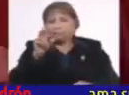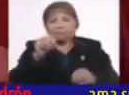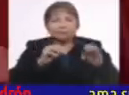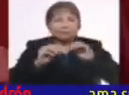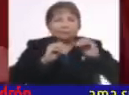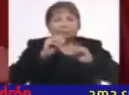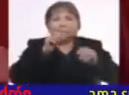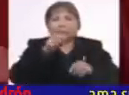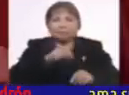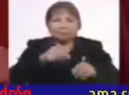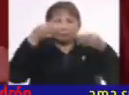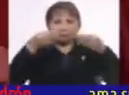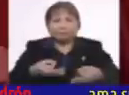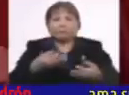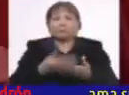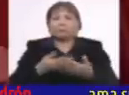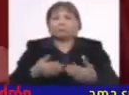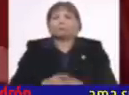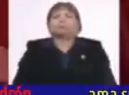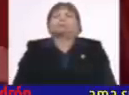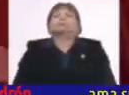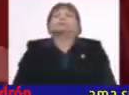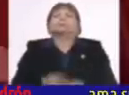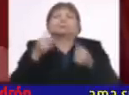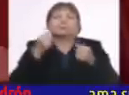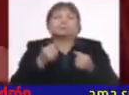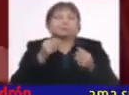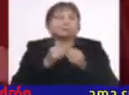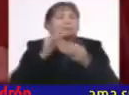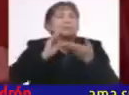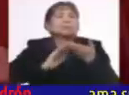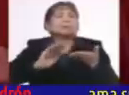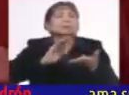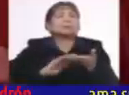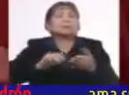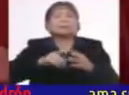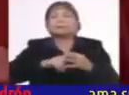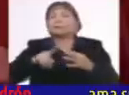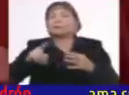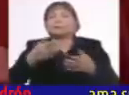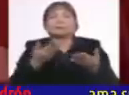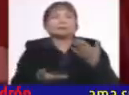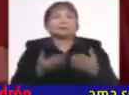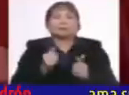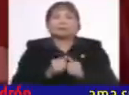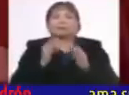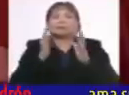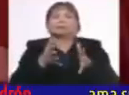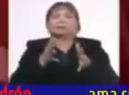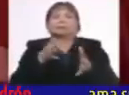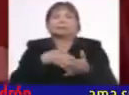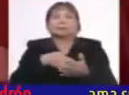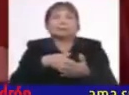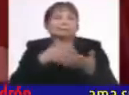funcionamiento esta decisión con el pretexto de la salida dejar en